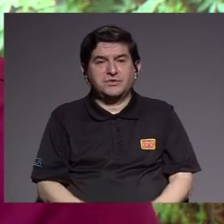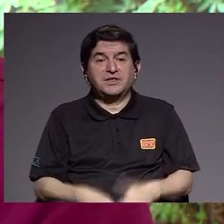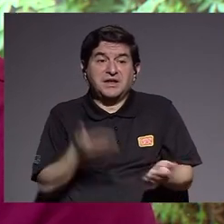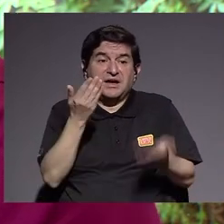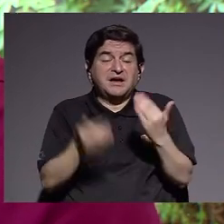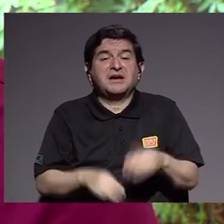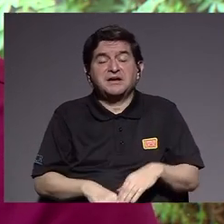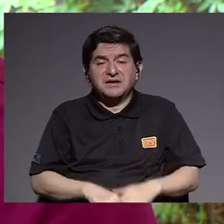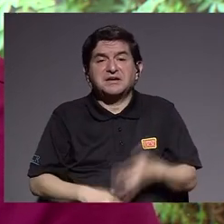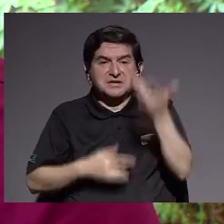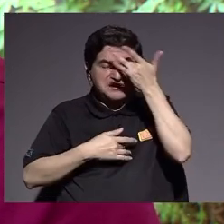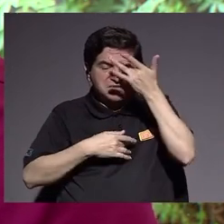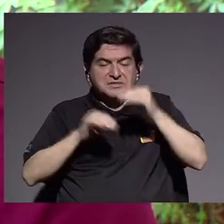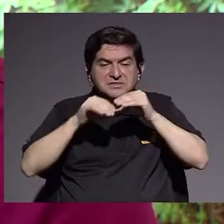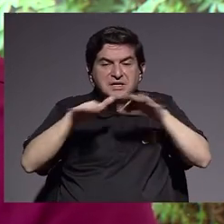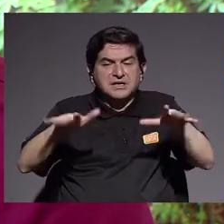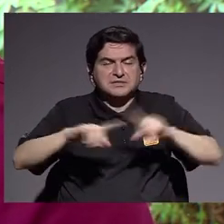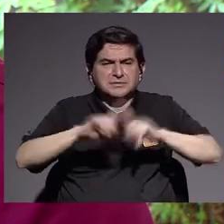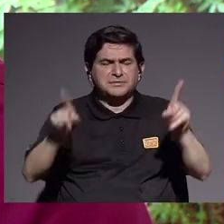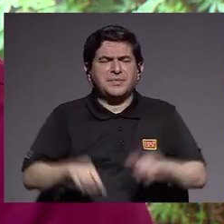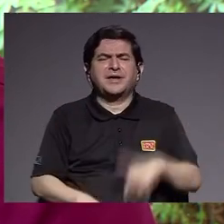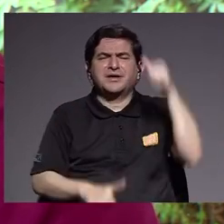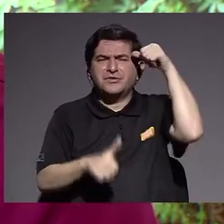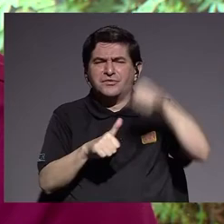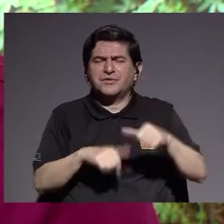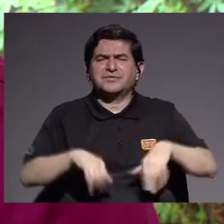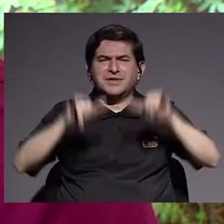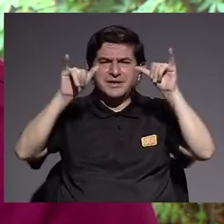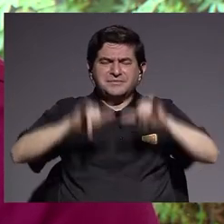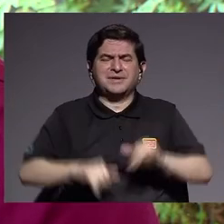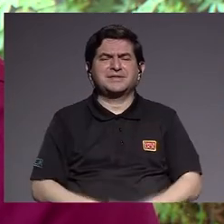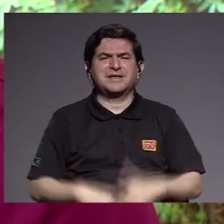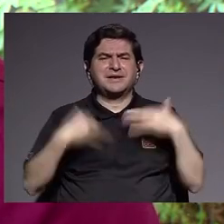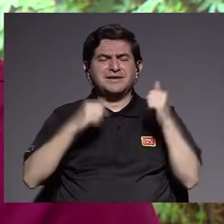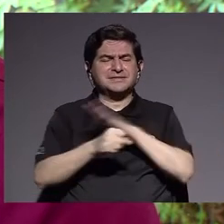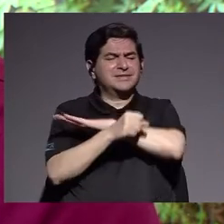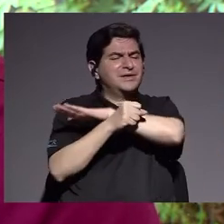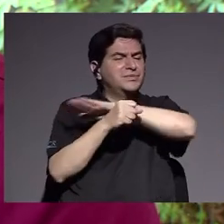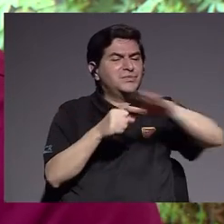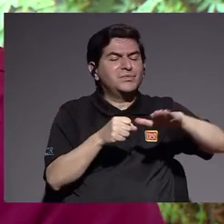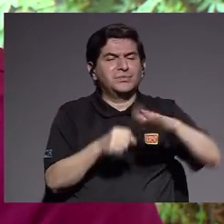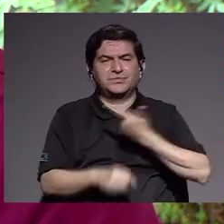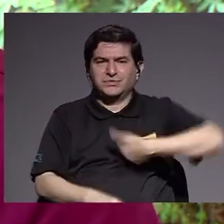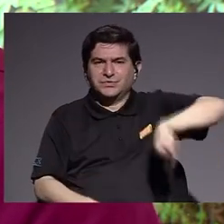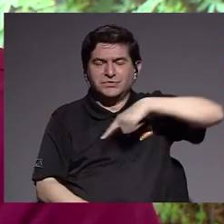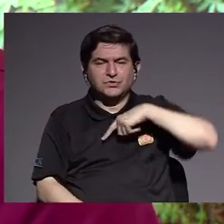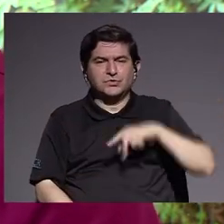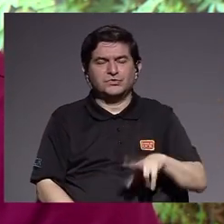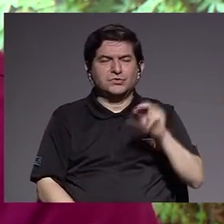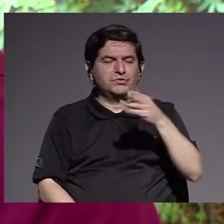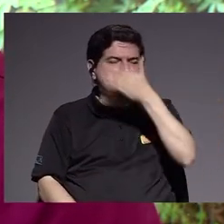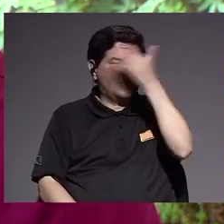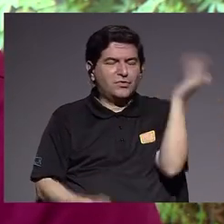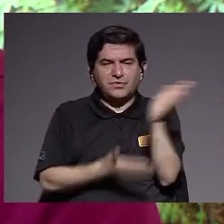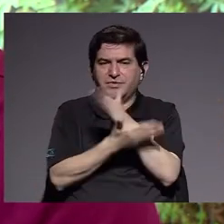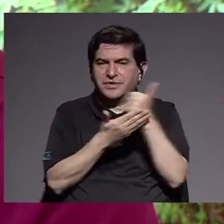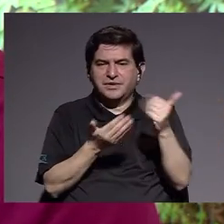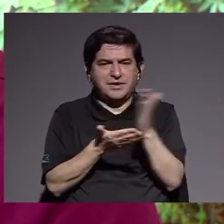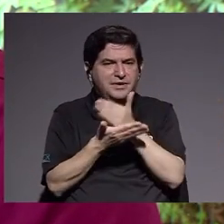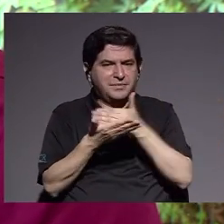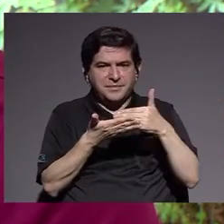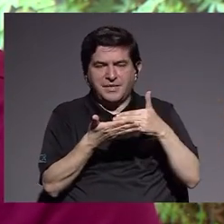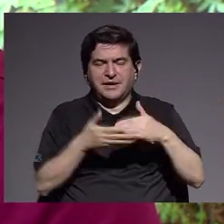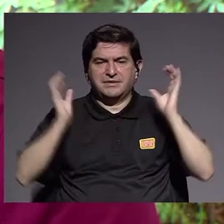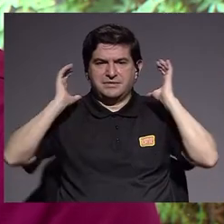salud integral completa nosotros verdad no se estudia ningún aspecto en nuestro cuerpo humano porque para ser nuestra arma número uno